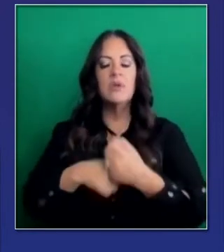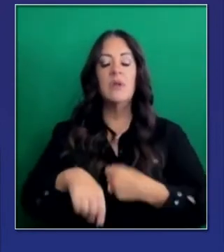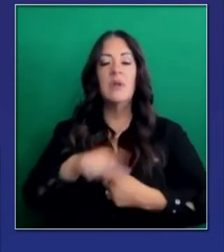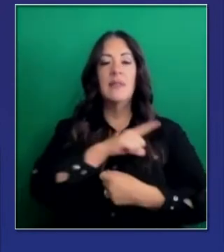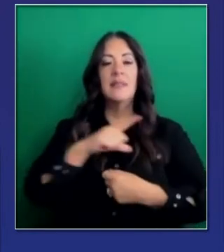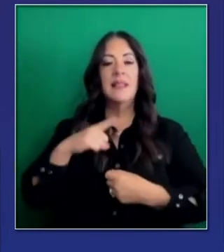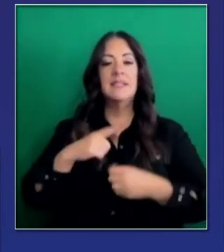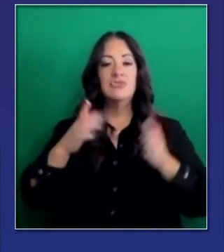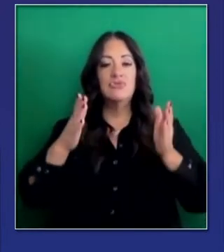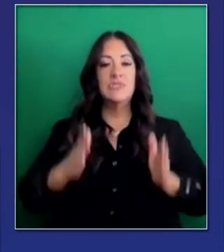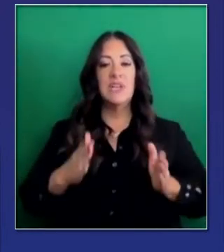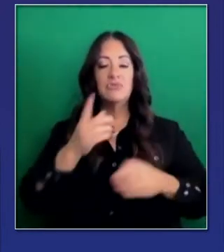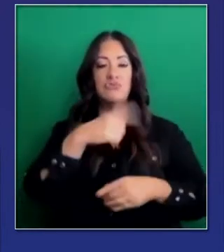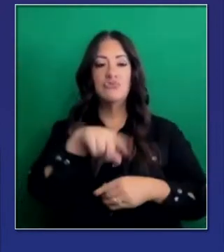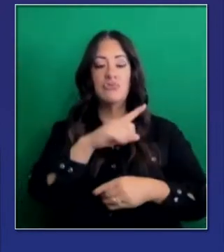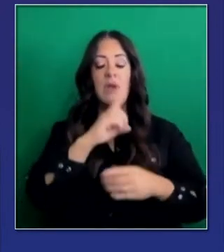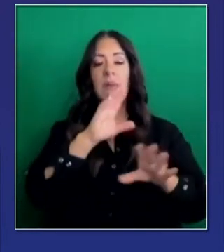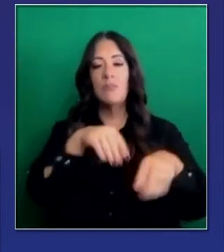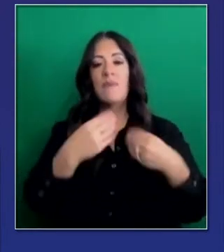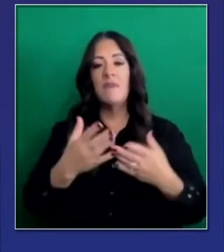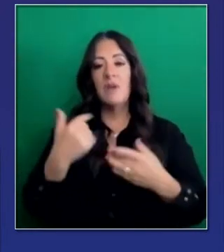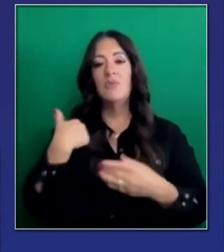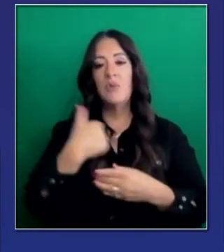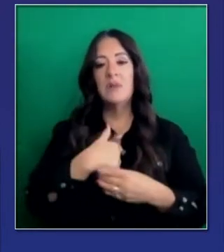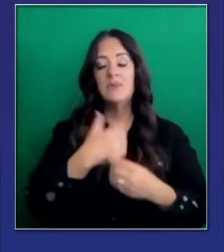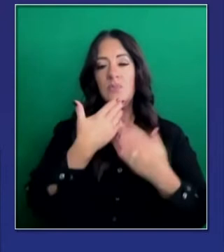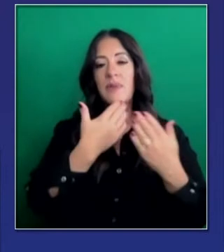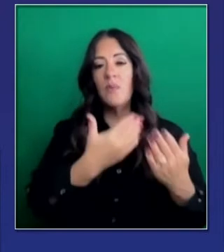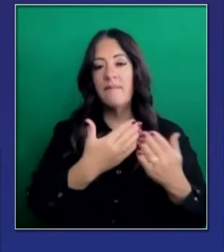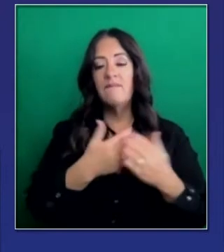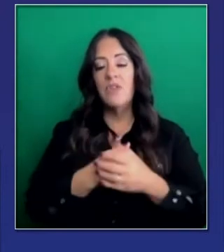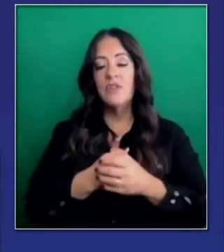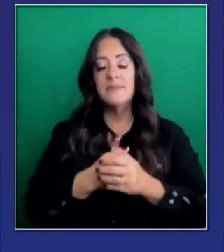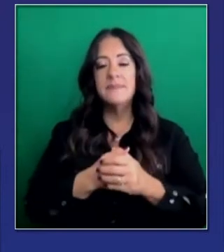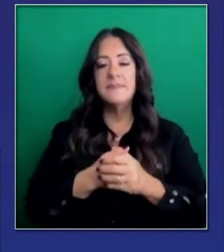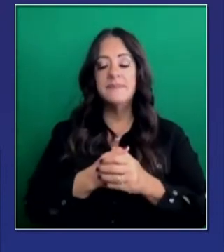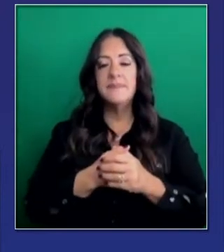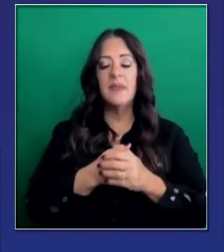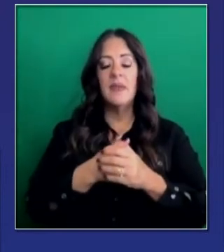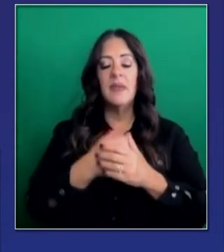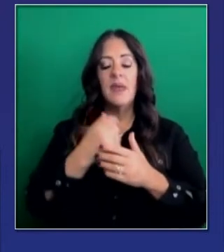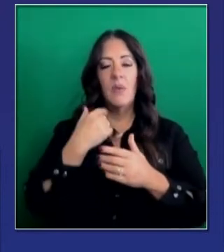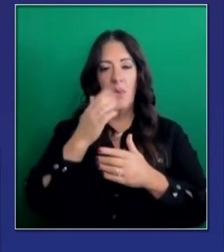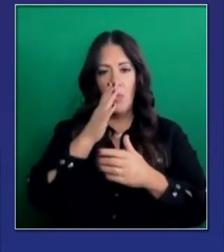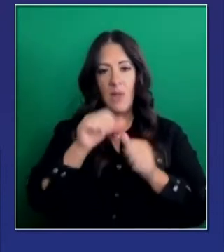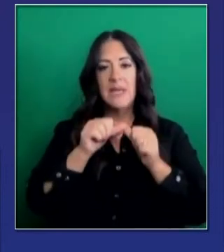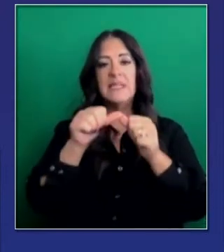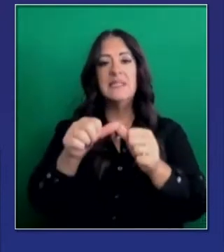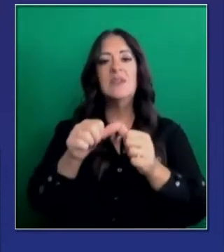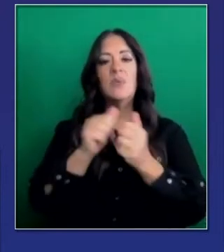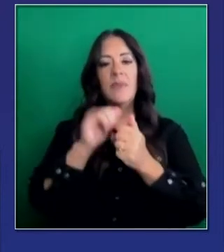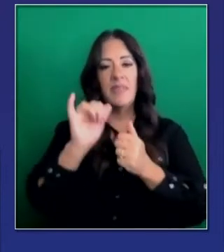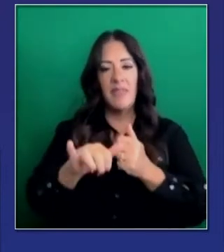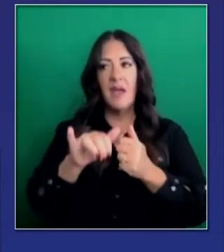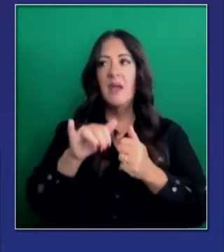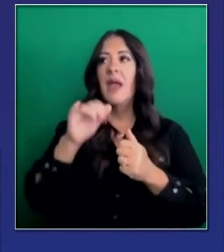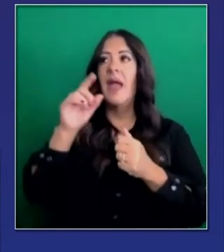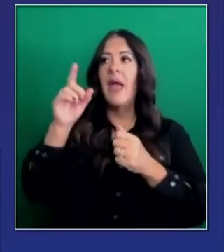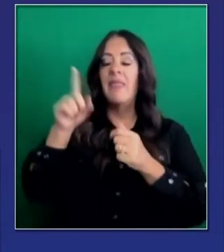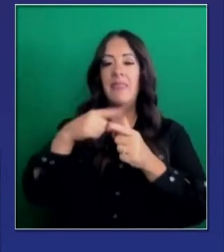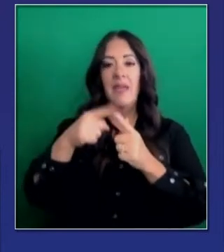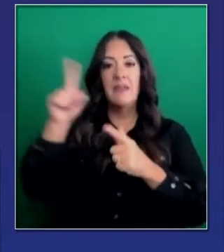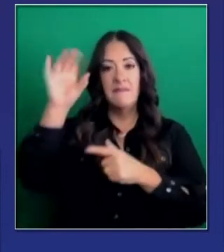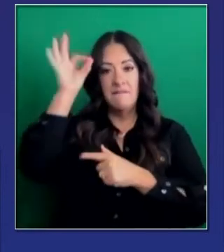legislatura con gran gratitud que extendemos a ese apoyo de parte del gobierno federal también eso fue